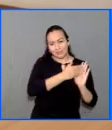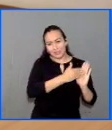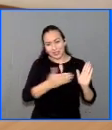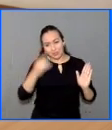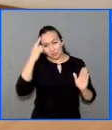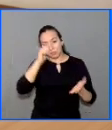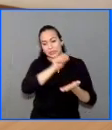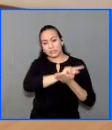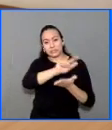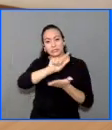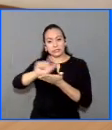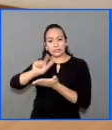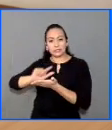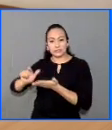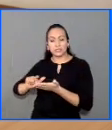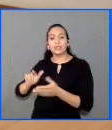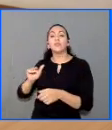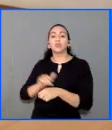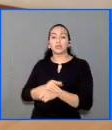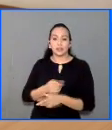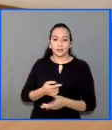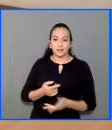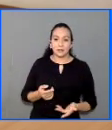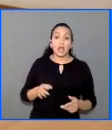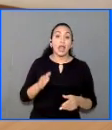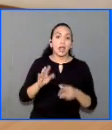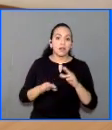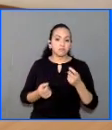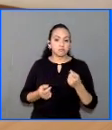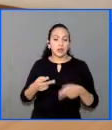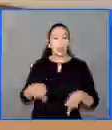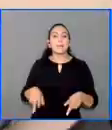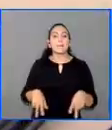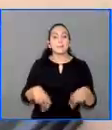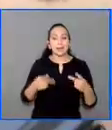evitar el comercio ilegal de productos de origen asiático.